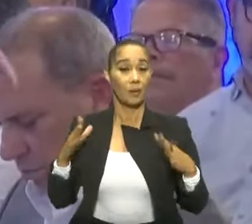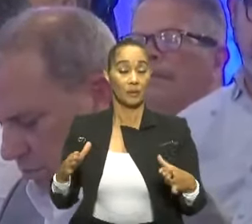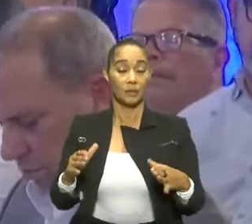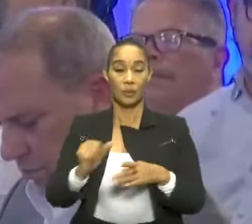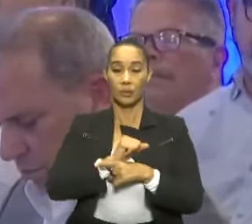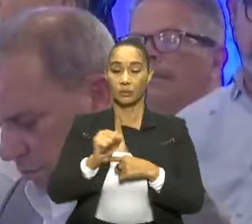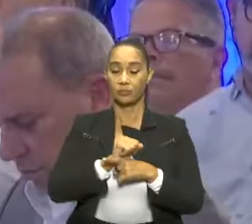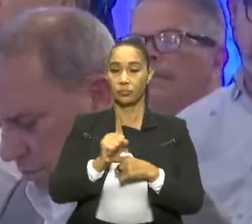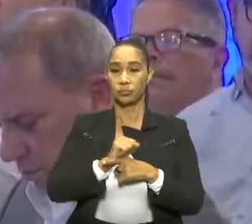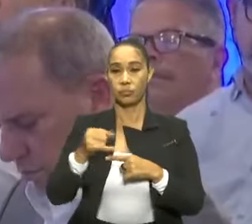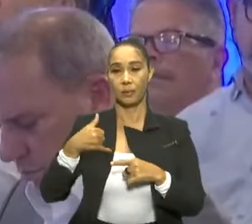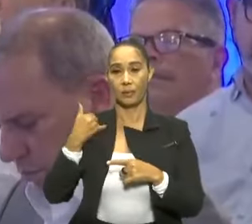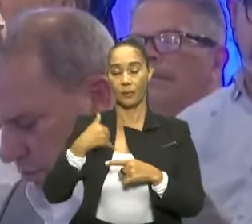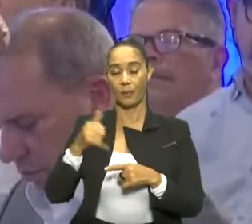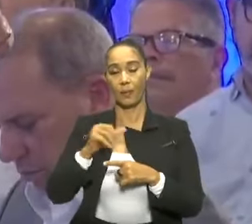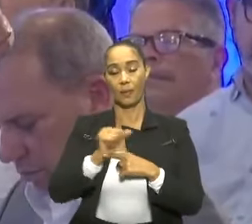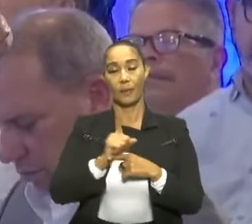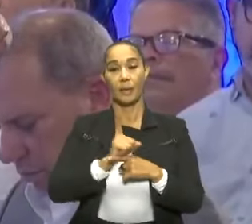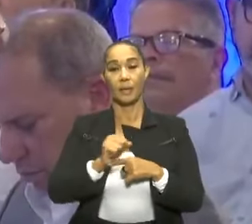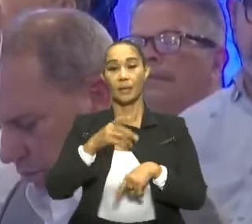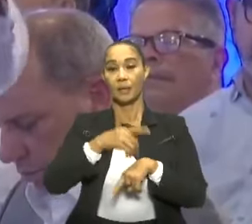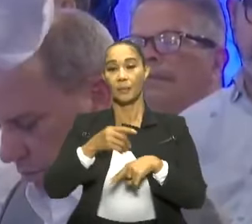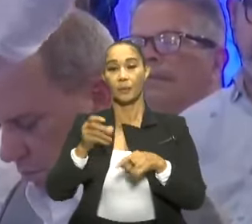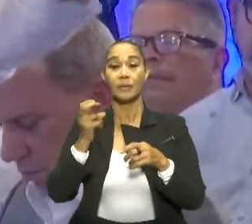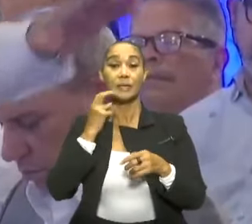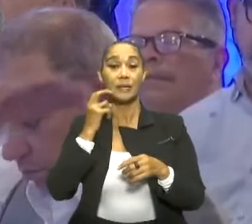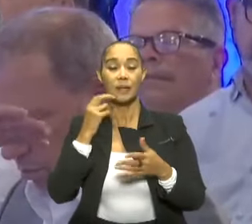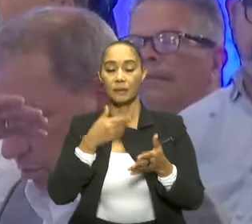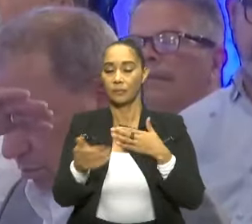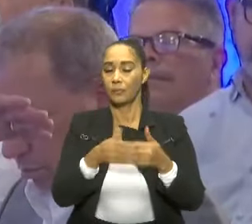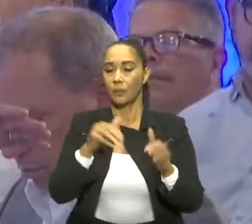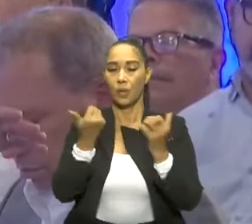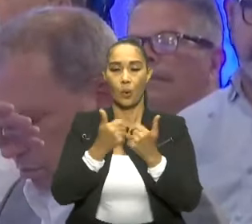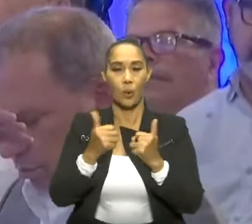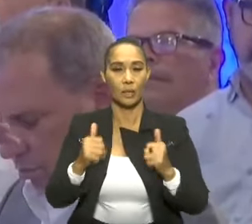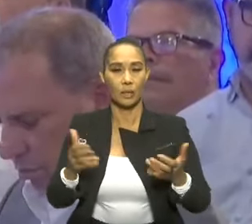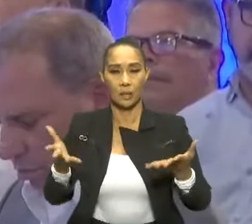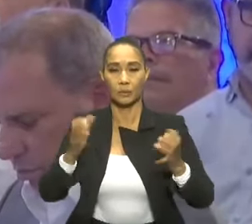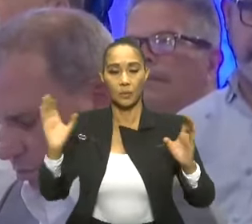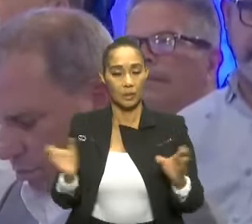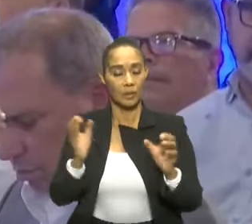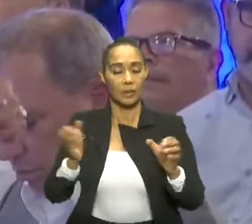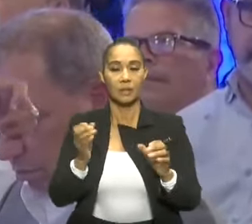instruimos a todos los jóvenes con el deporte gratis. No importa el deporte que usted quiera